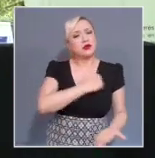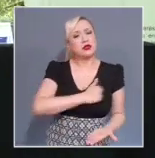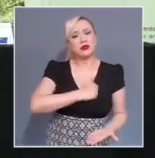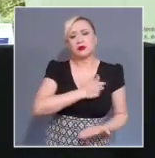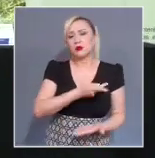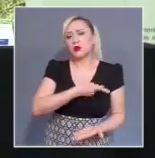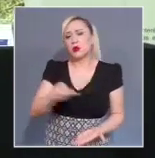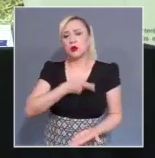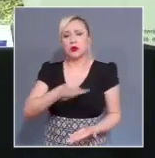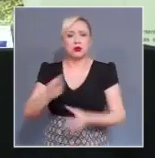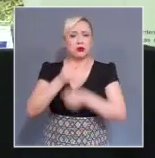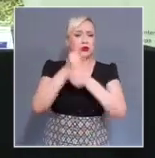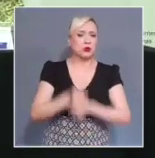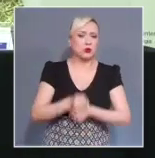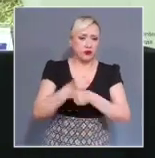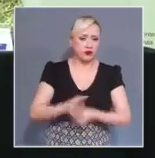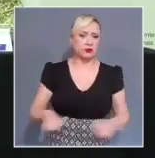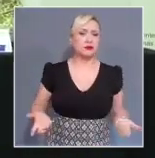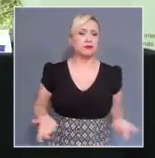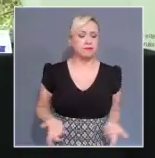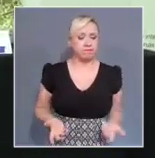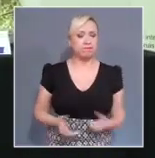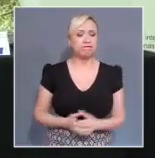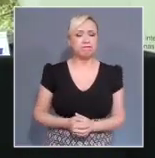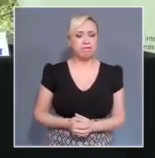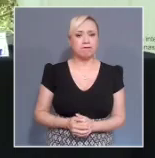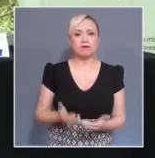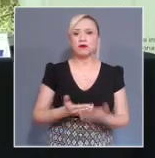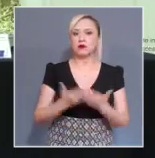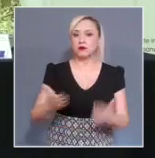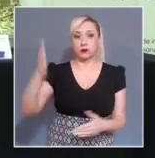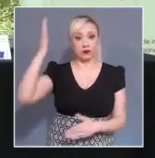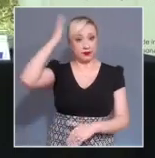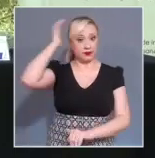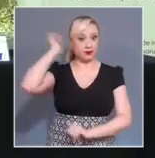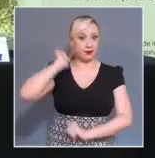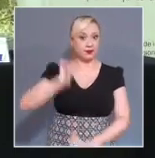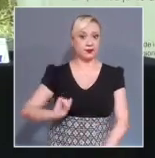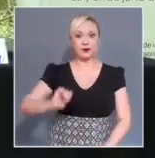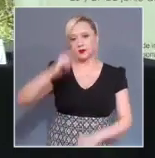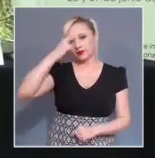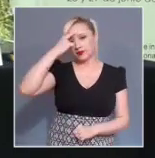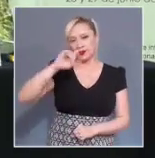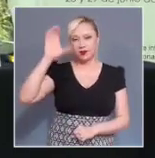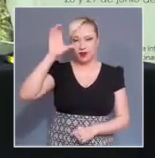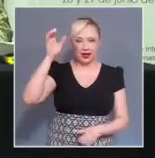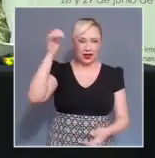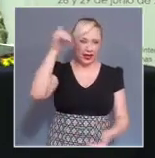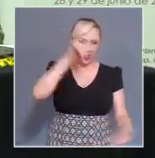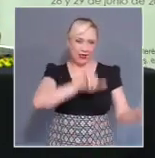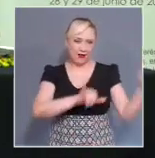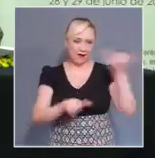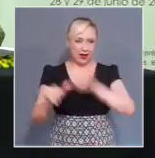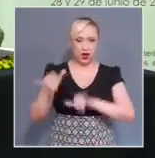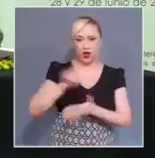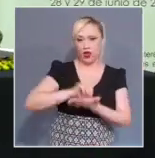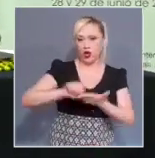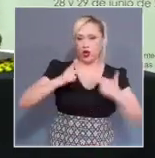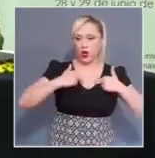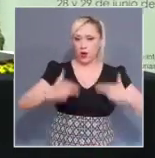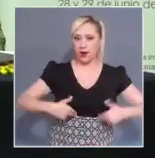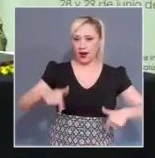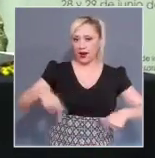su parte, Alejandra Rabasa Salinas, titular de la Unidad General de Conocimiento Científico y Derechos Humanos de la Suprema Corte, indicó